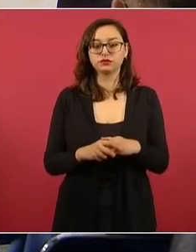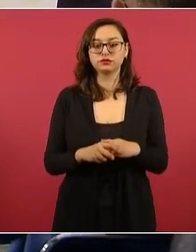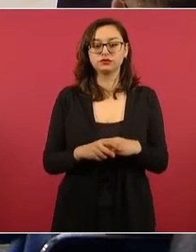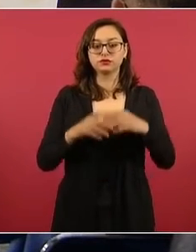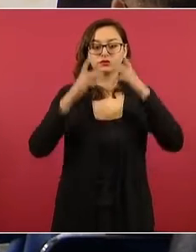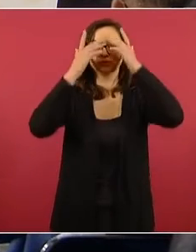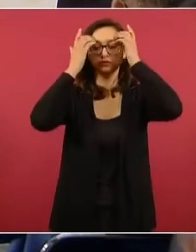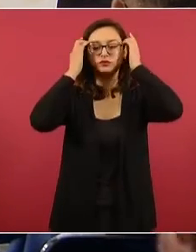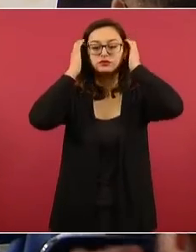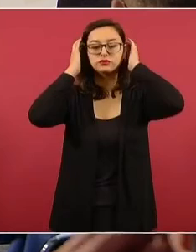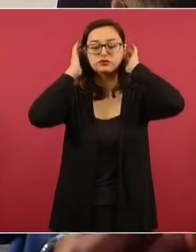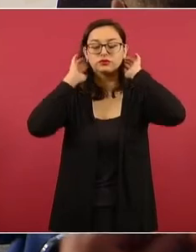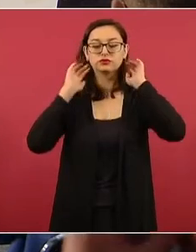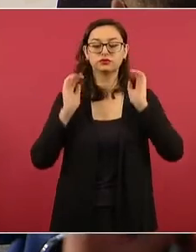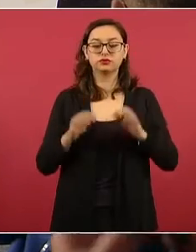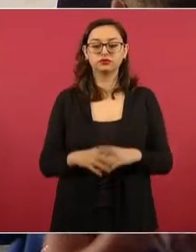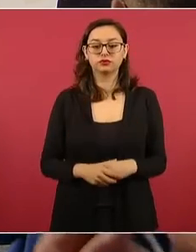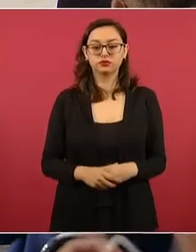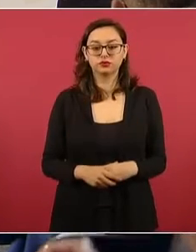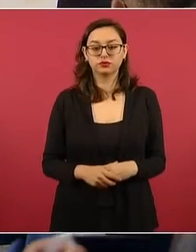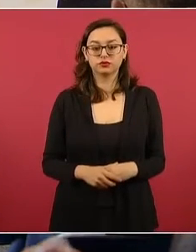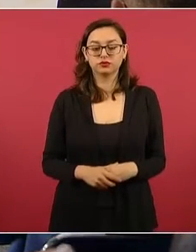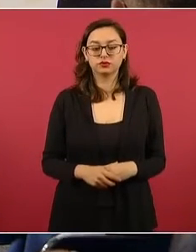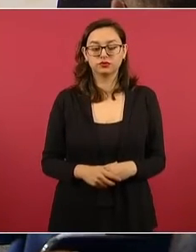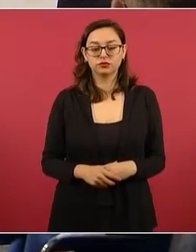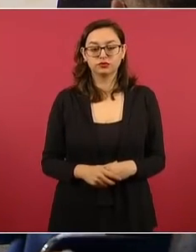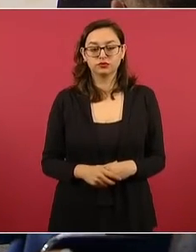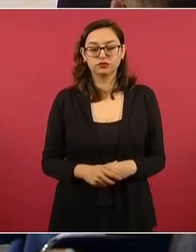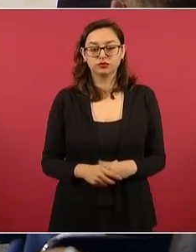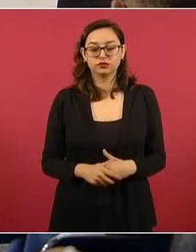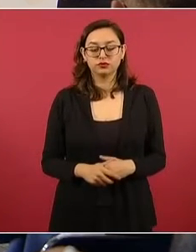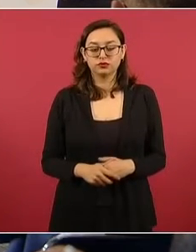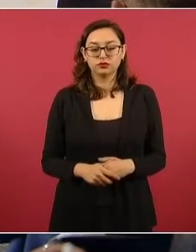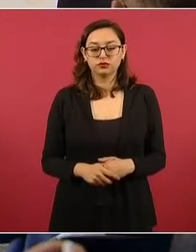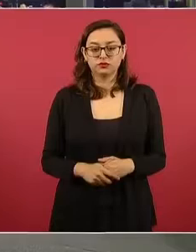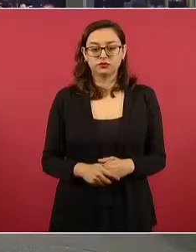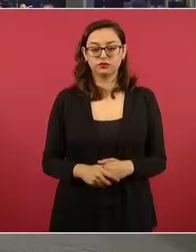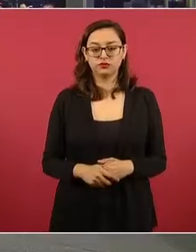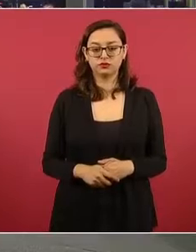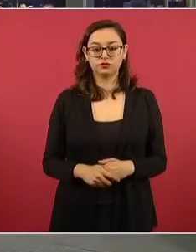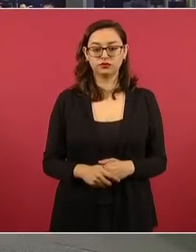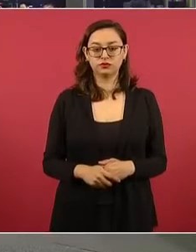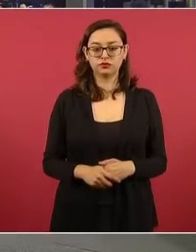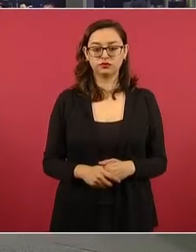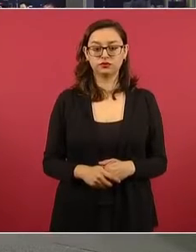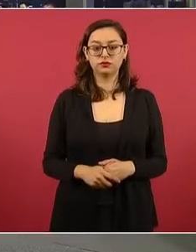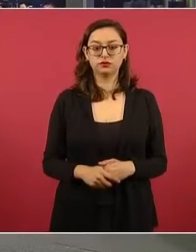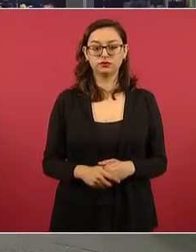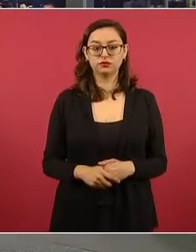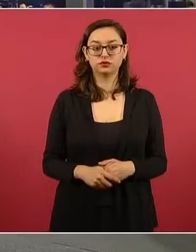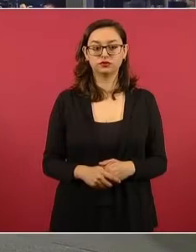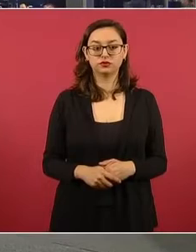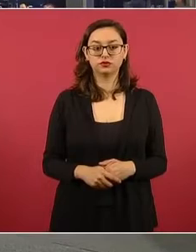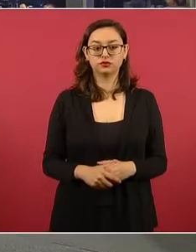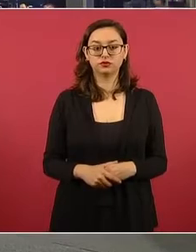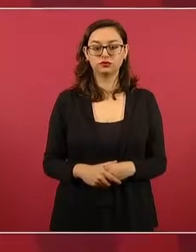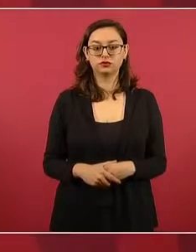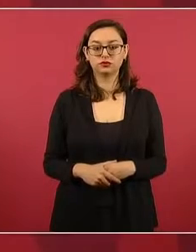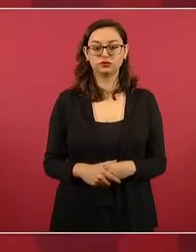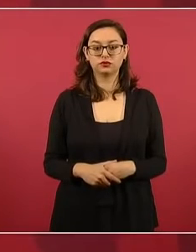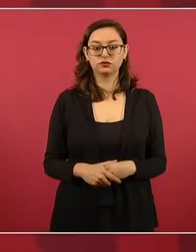incluso estaban dando recursos económicos y de personal para frenar la frontera sur. ¿Es cierto, presidente? Ni un